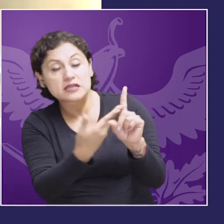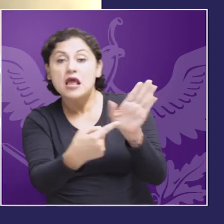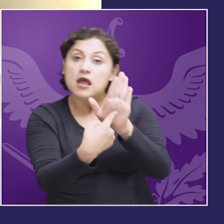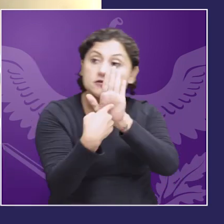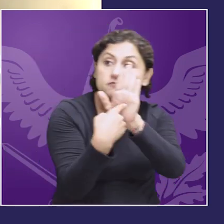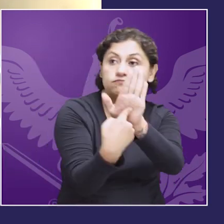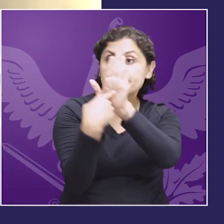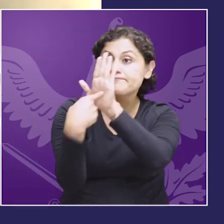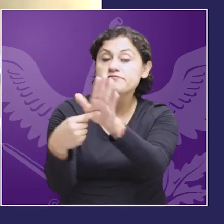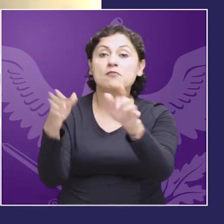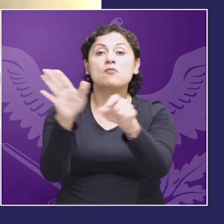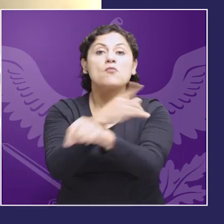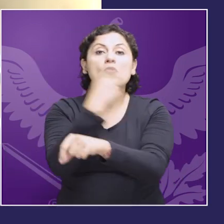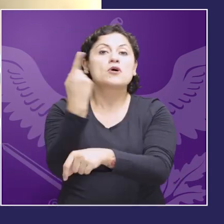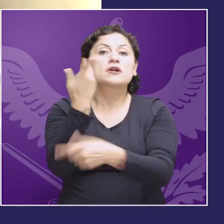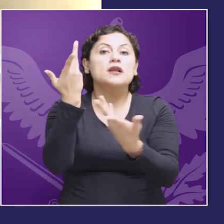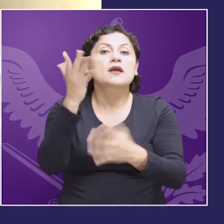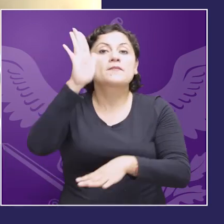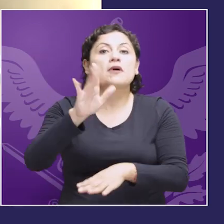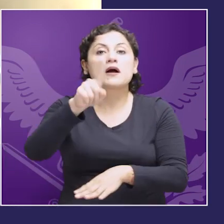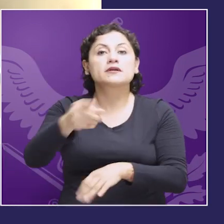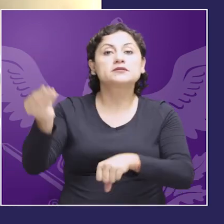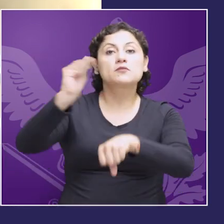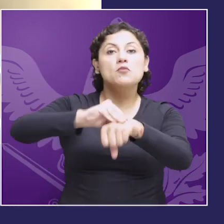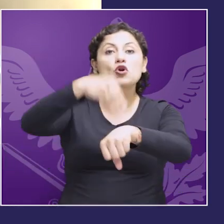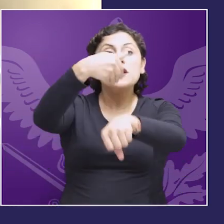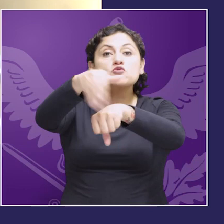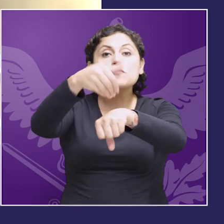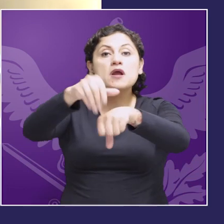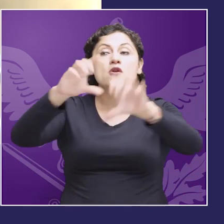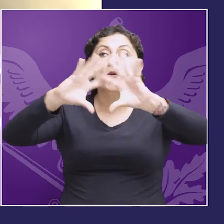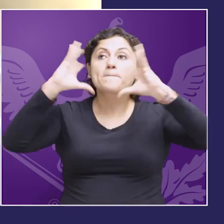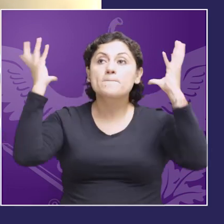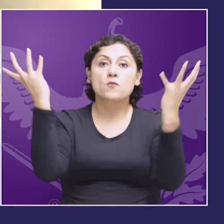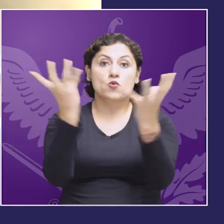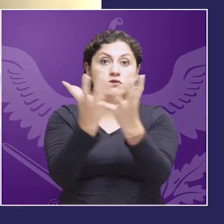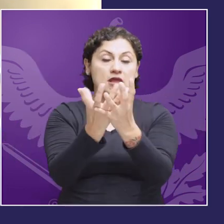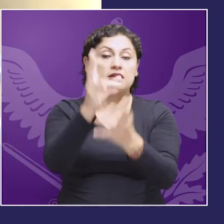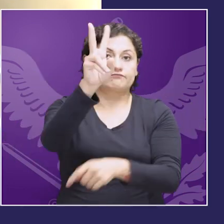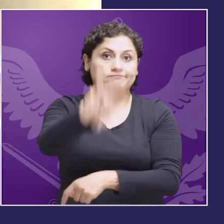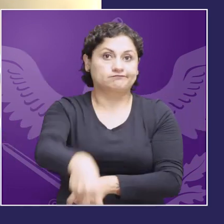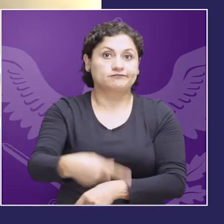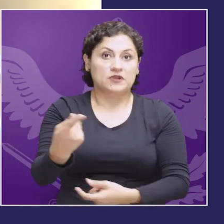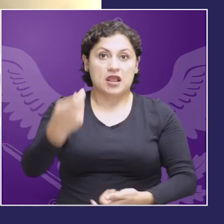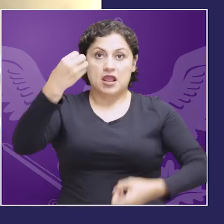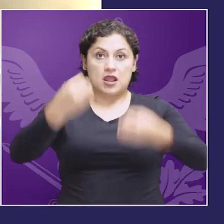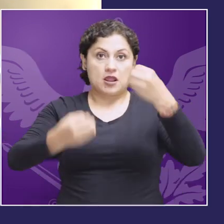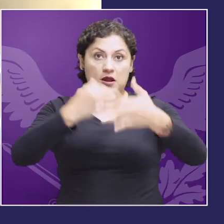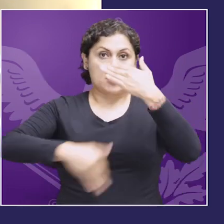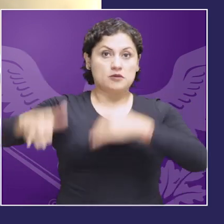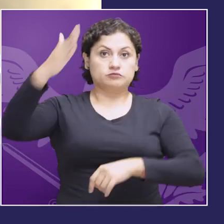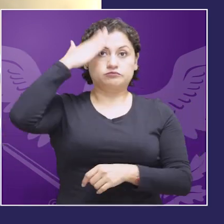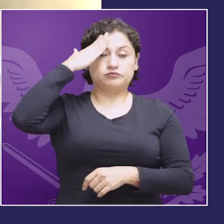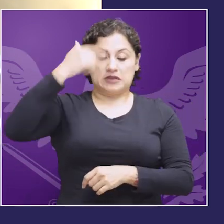las víctimas y no porque parece que es un número. Cuando en uno de los mundiales, estando